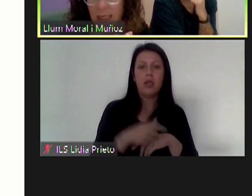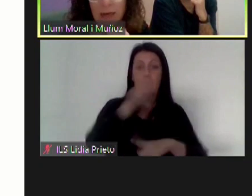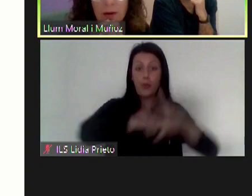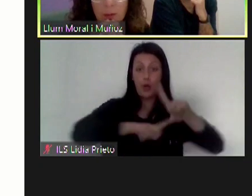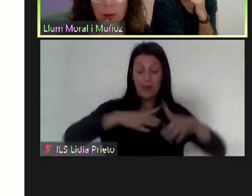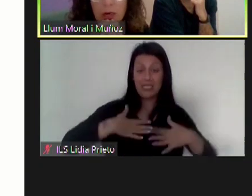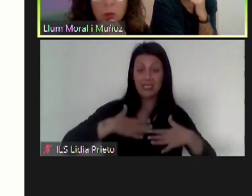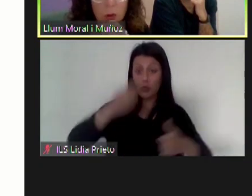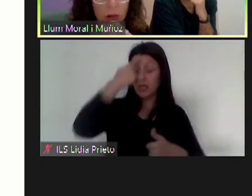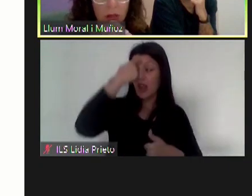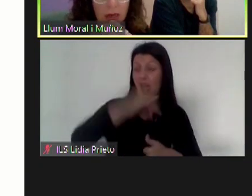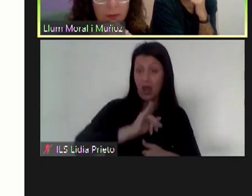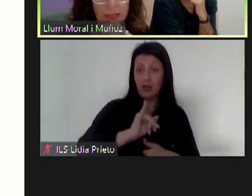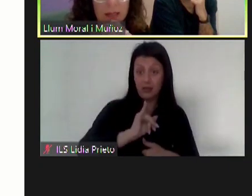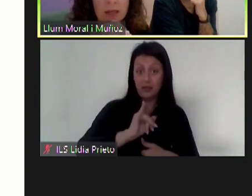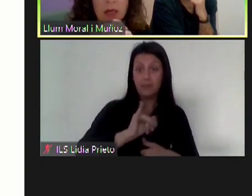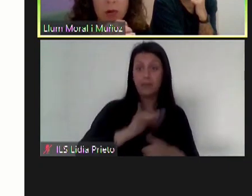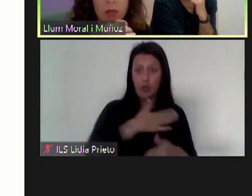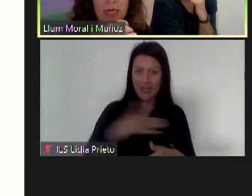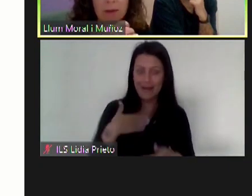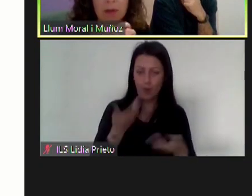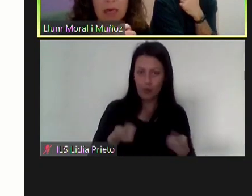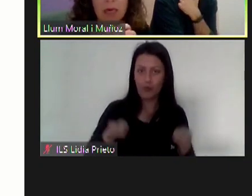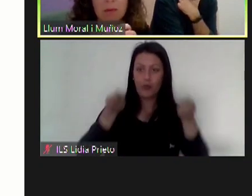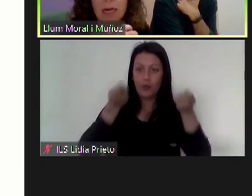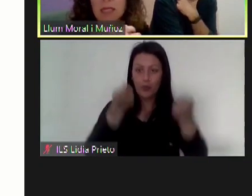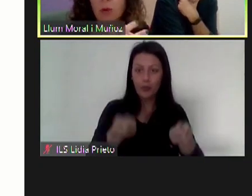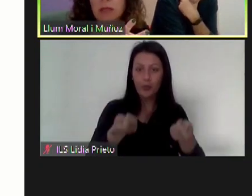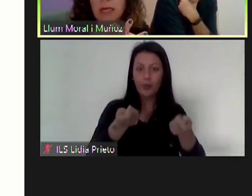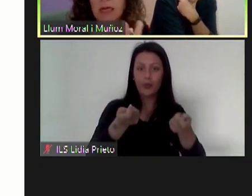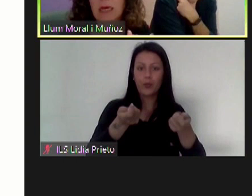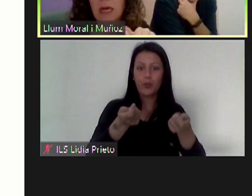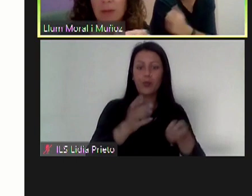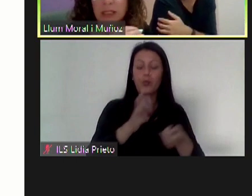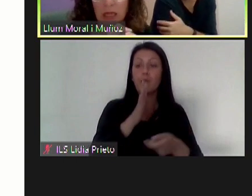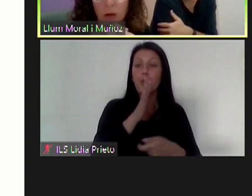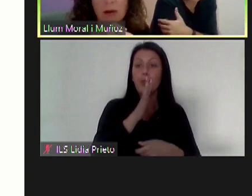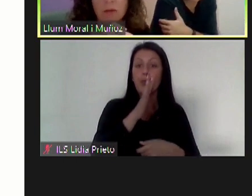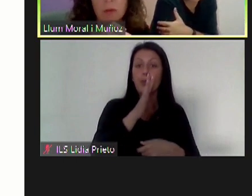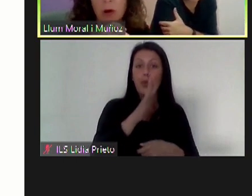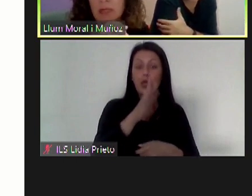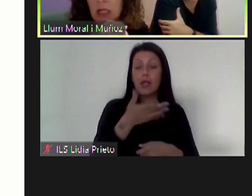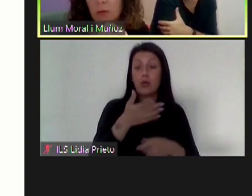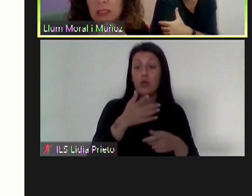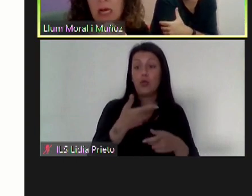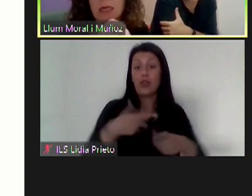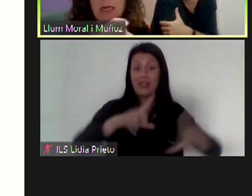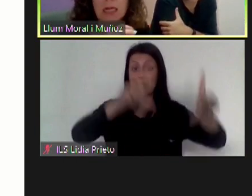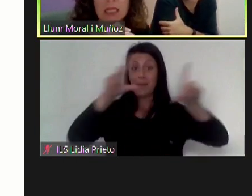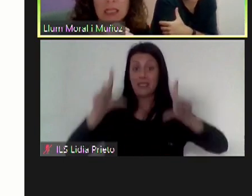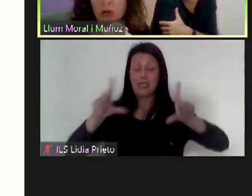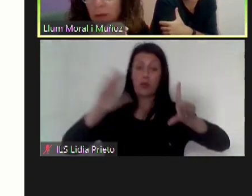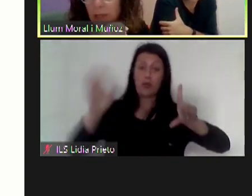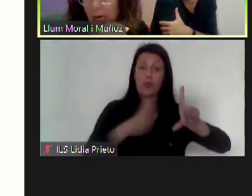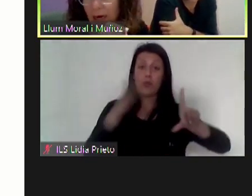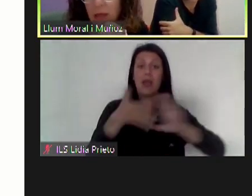las haylas. Pero queríamos ponerlo encima de la mesa porque veréis que durante la presentación hablamos de problemas de salud mental,